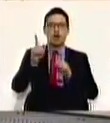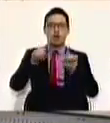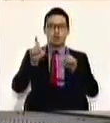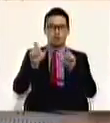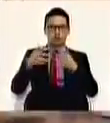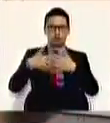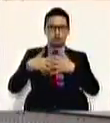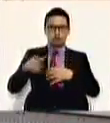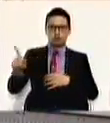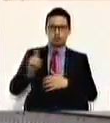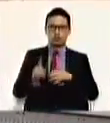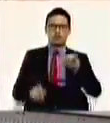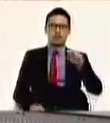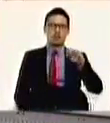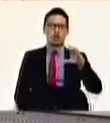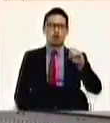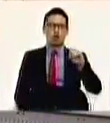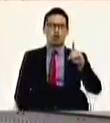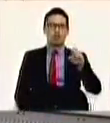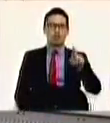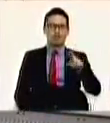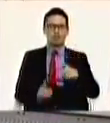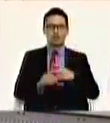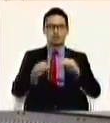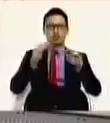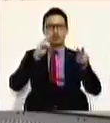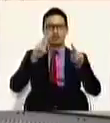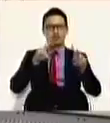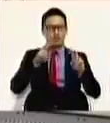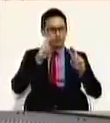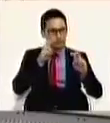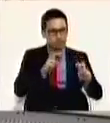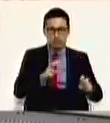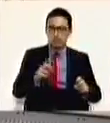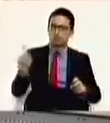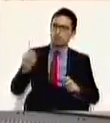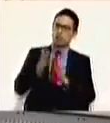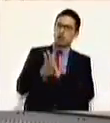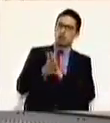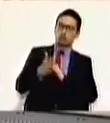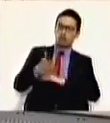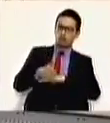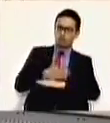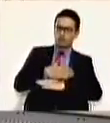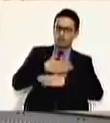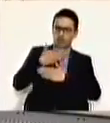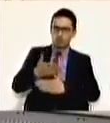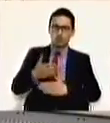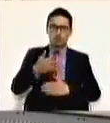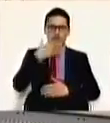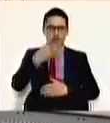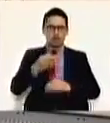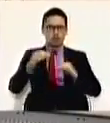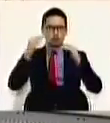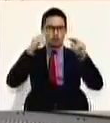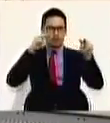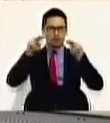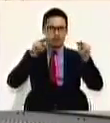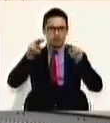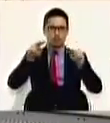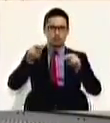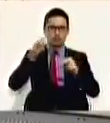valientes del INCODER y de la superintendencia que se han ocupado de estos temas. Lo he hecho públicamente, señor superintendente, porque creo